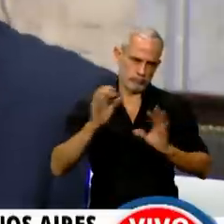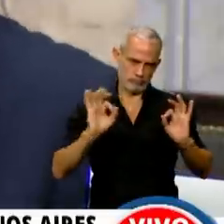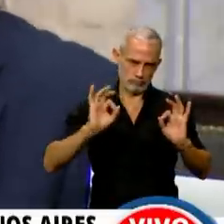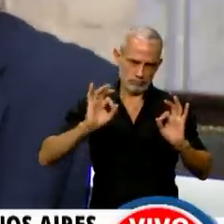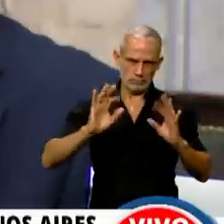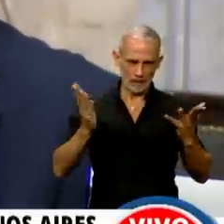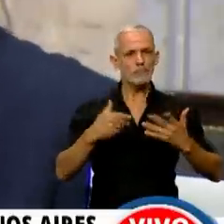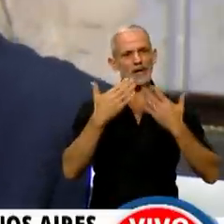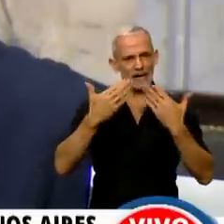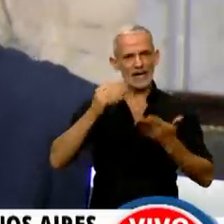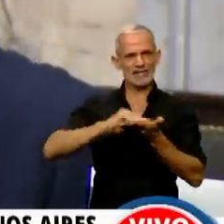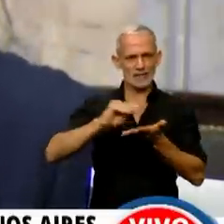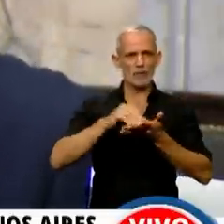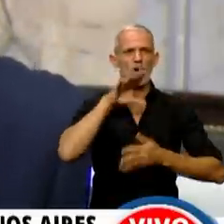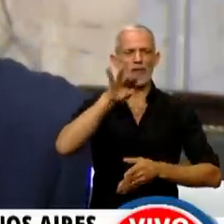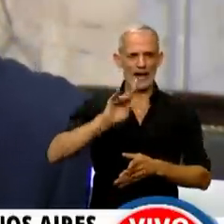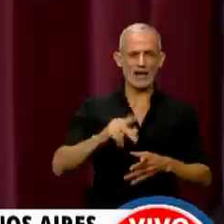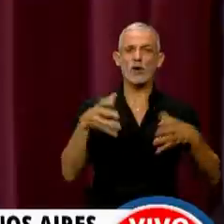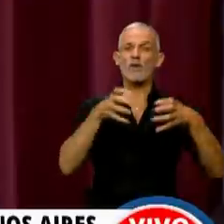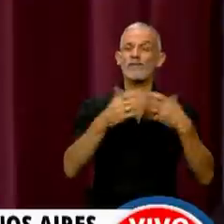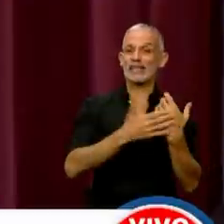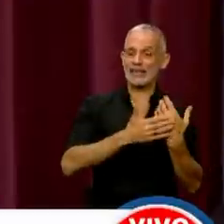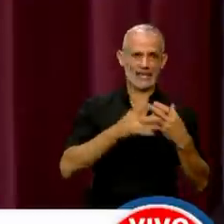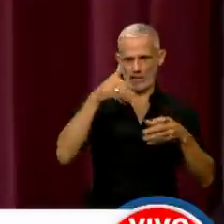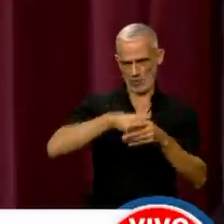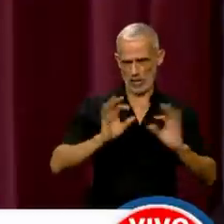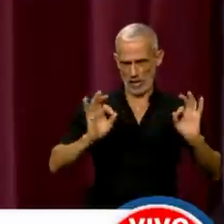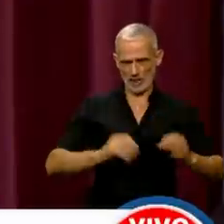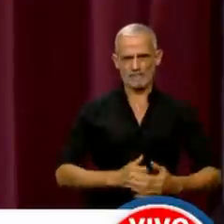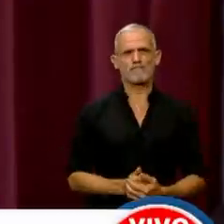tolerancia diputados de izquierda gracias